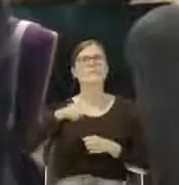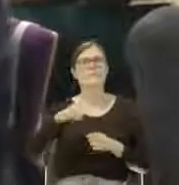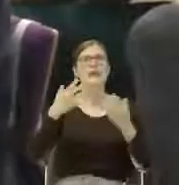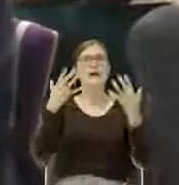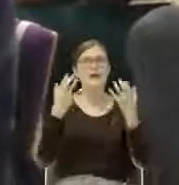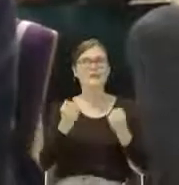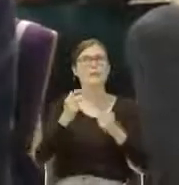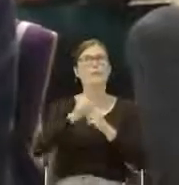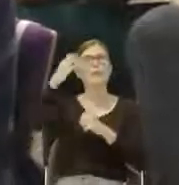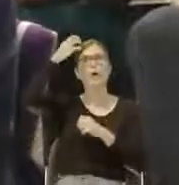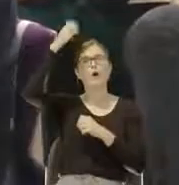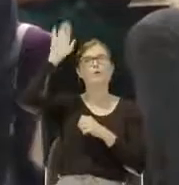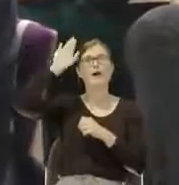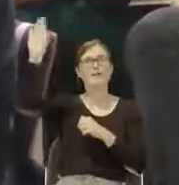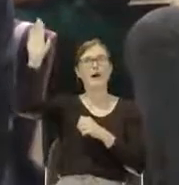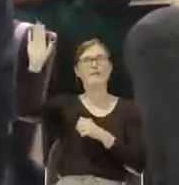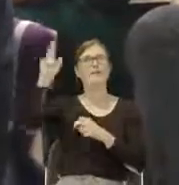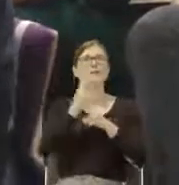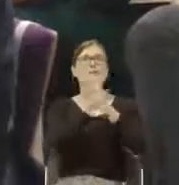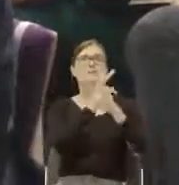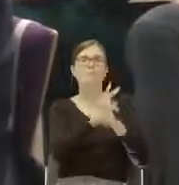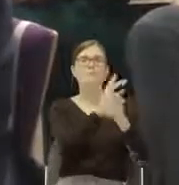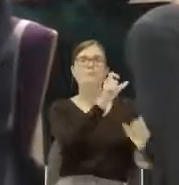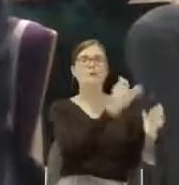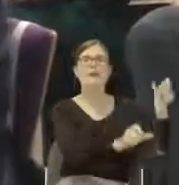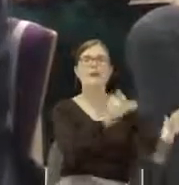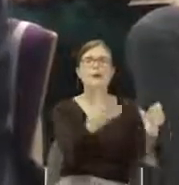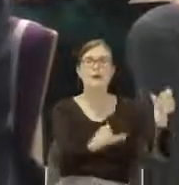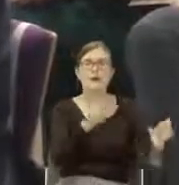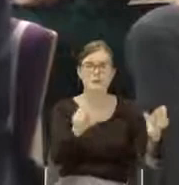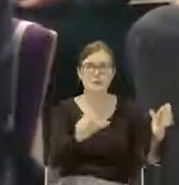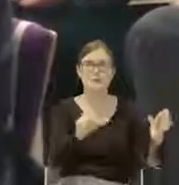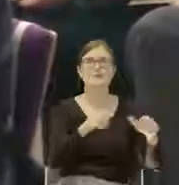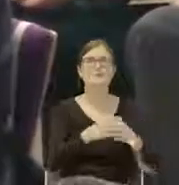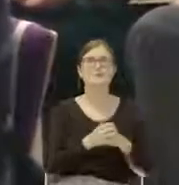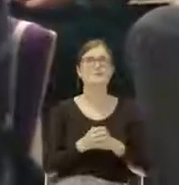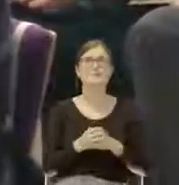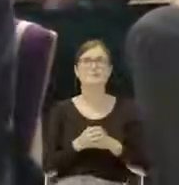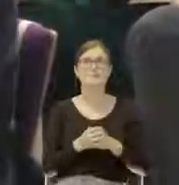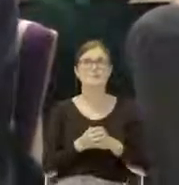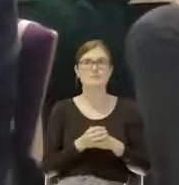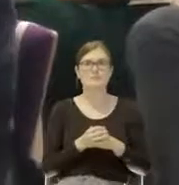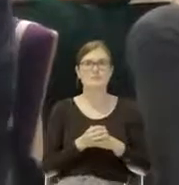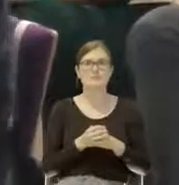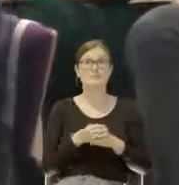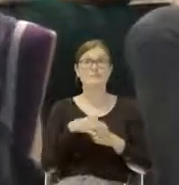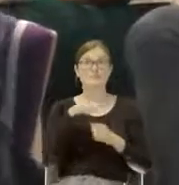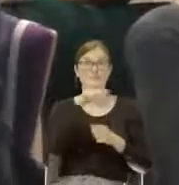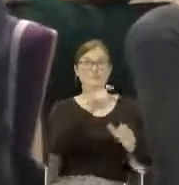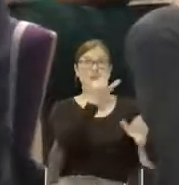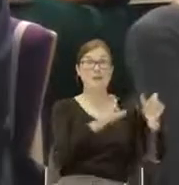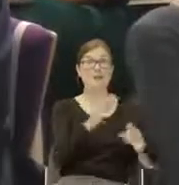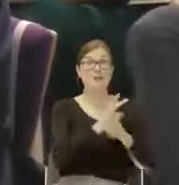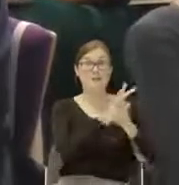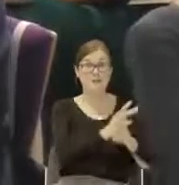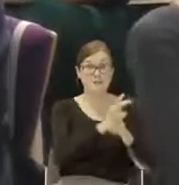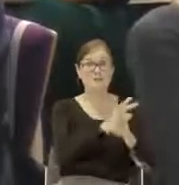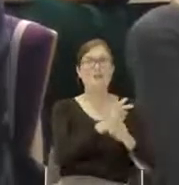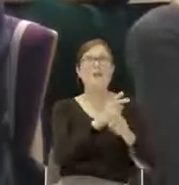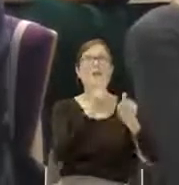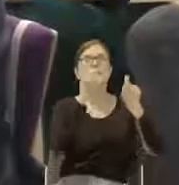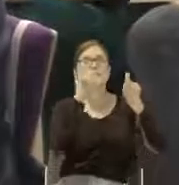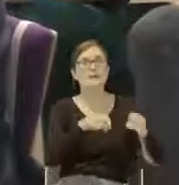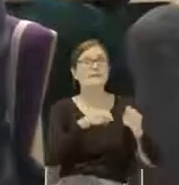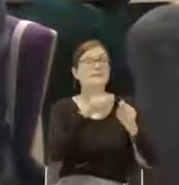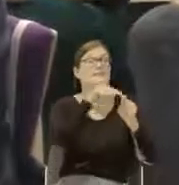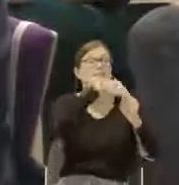de ciudades, quiere decir red de ciudades y territorios trabajando juntos por la soberanía energética y por la soberanía alimentaria. quiere decir creación